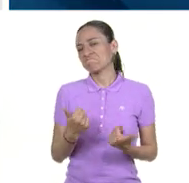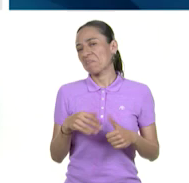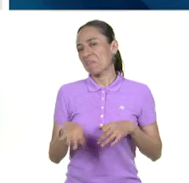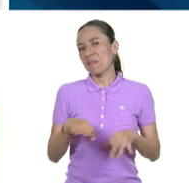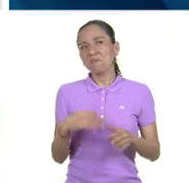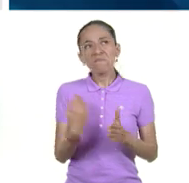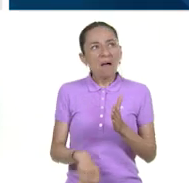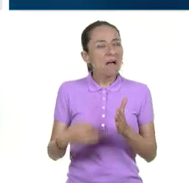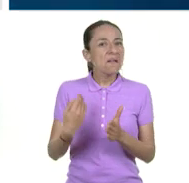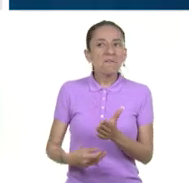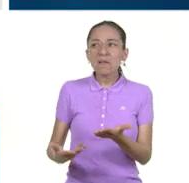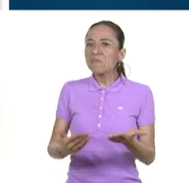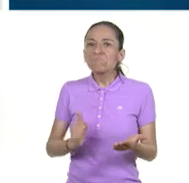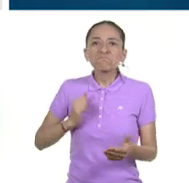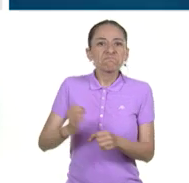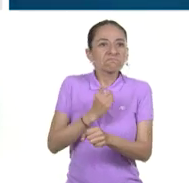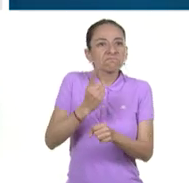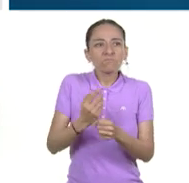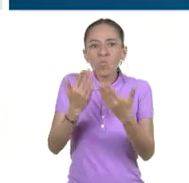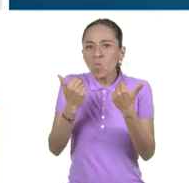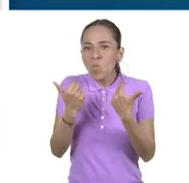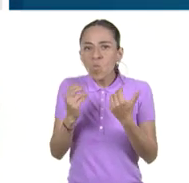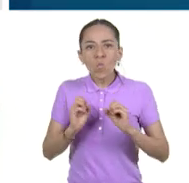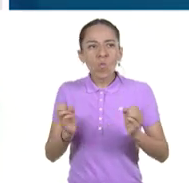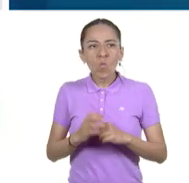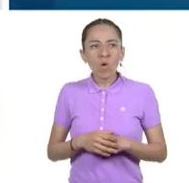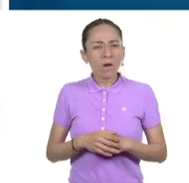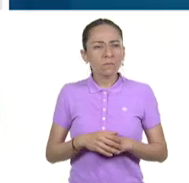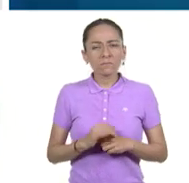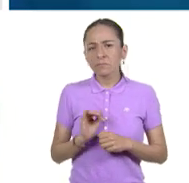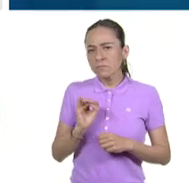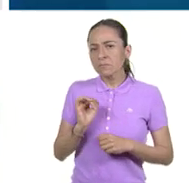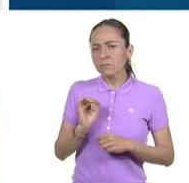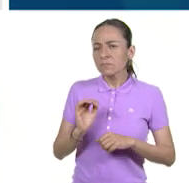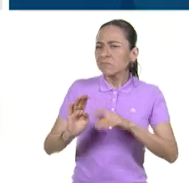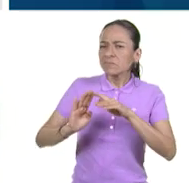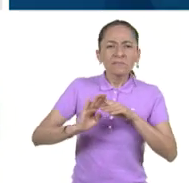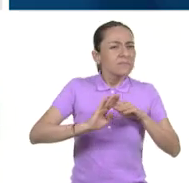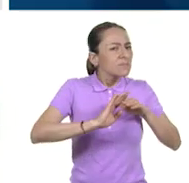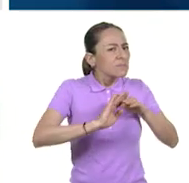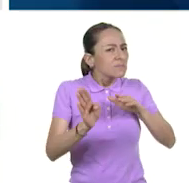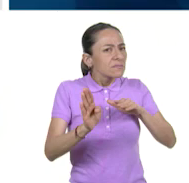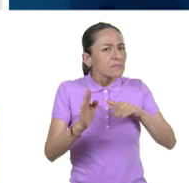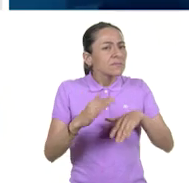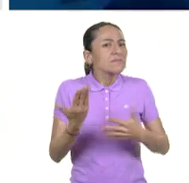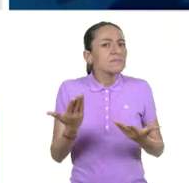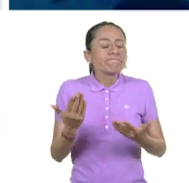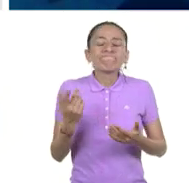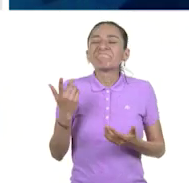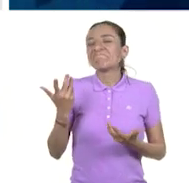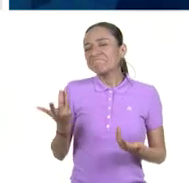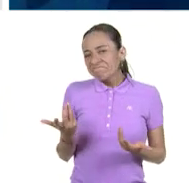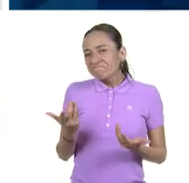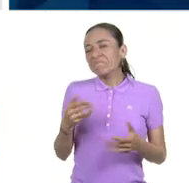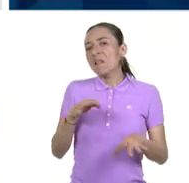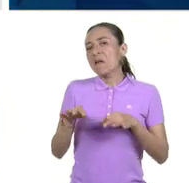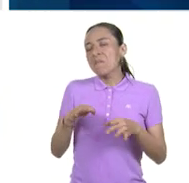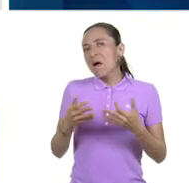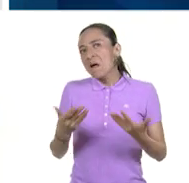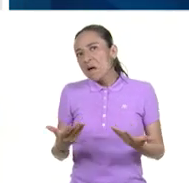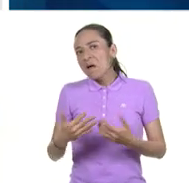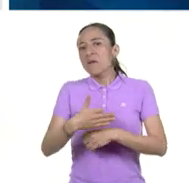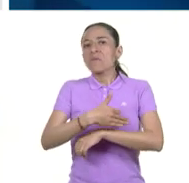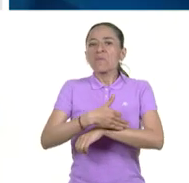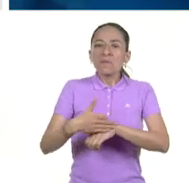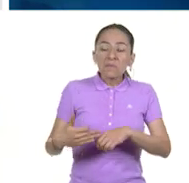falta de oportunidades. Okay. Sí. ¿Y por qué emigró? Por cuestiones de trabajo, familia también, que